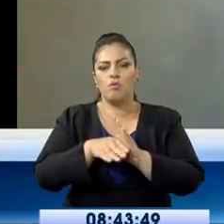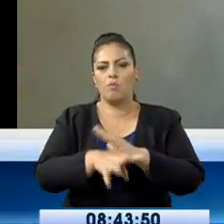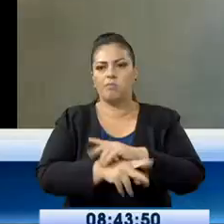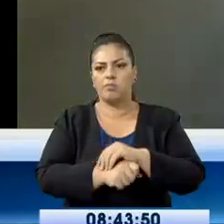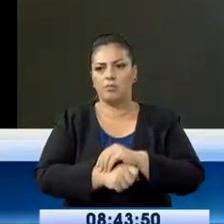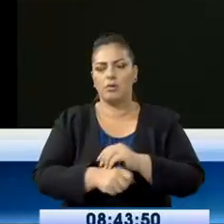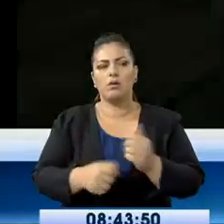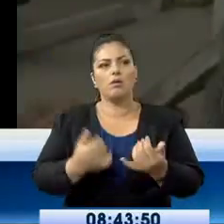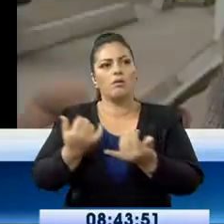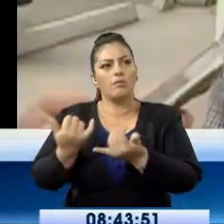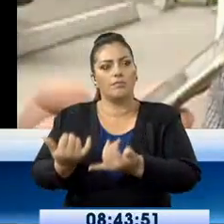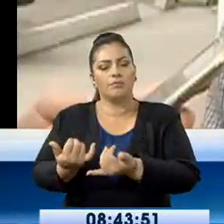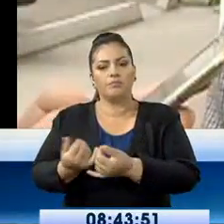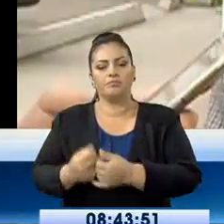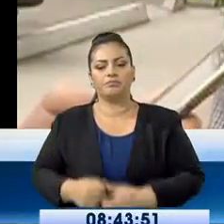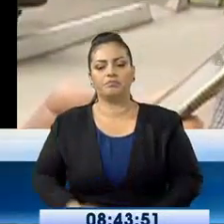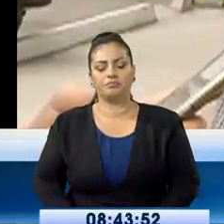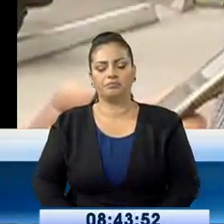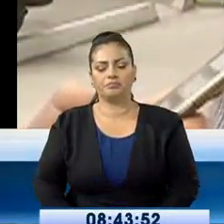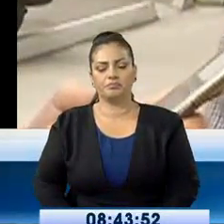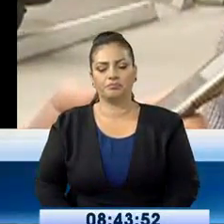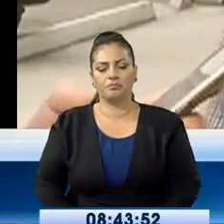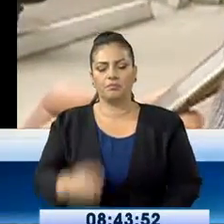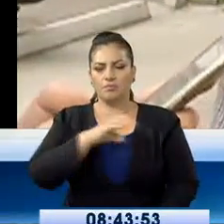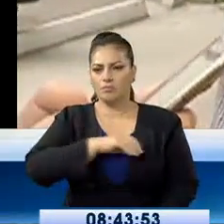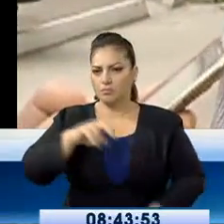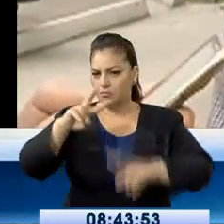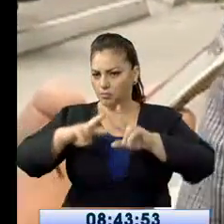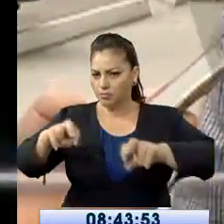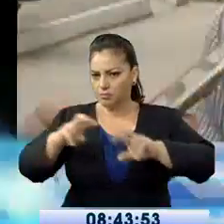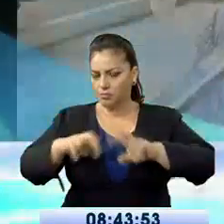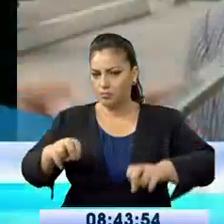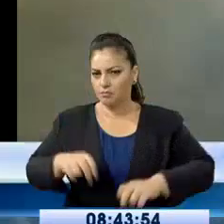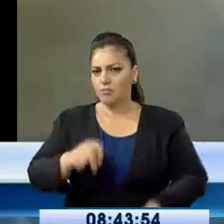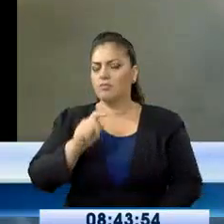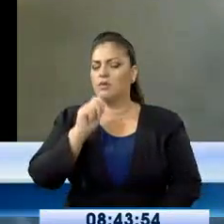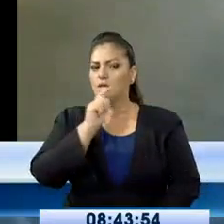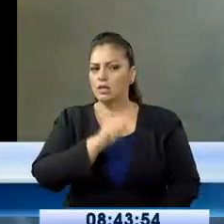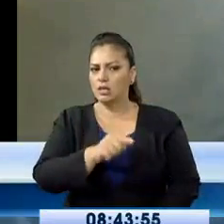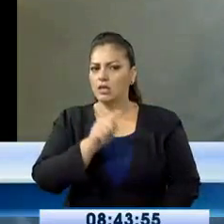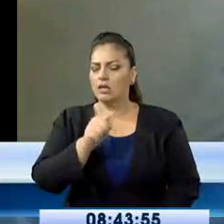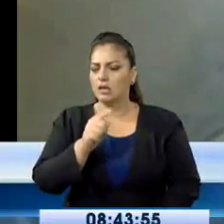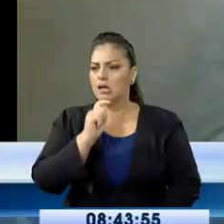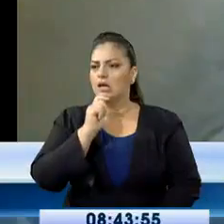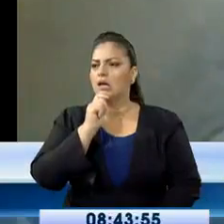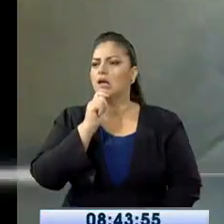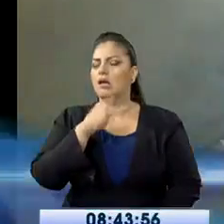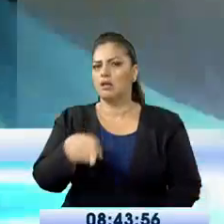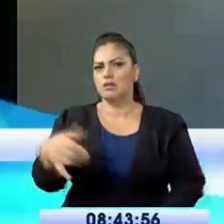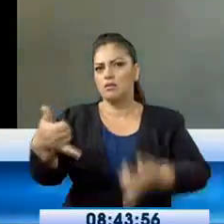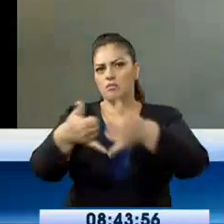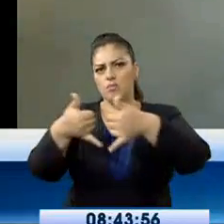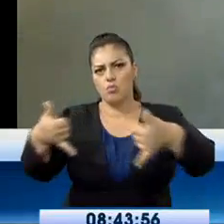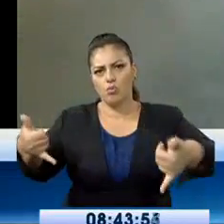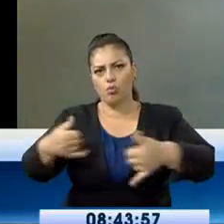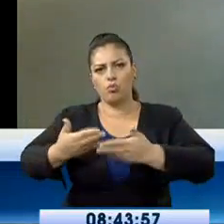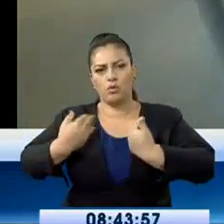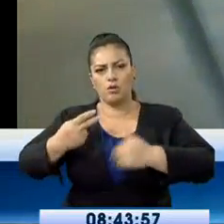norte de la ciudad. Y hay la posibilidad que algunos de ellos también han participado del